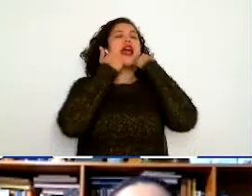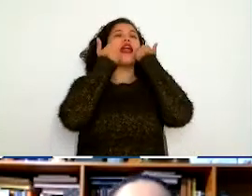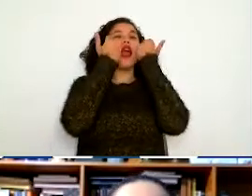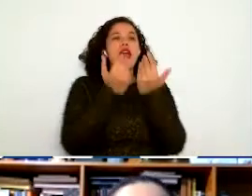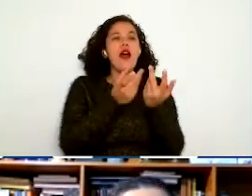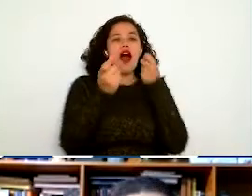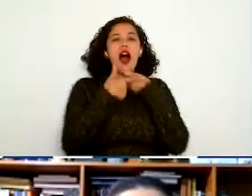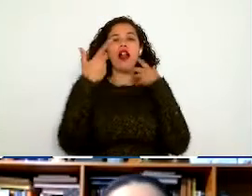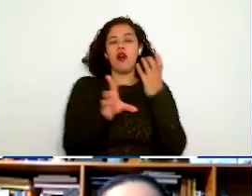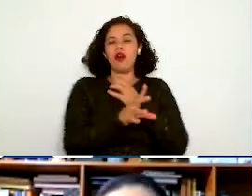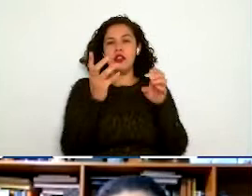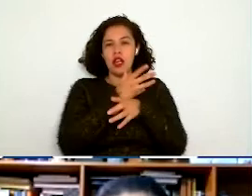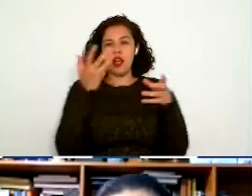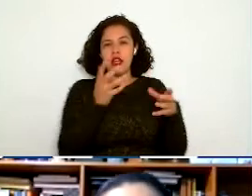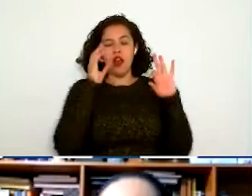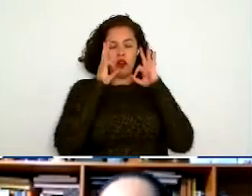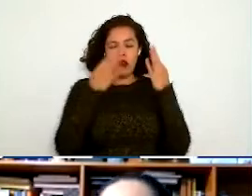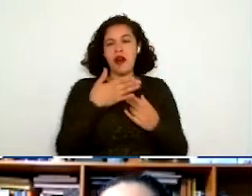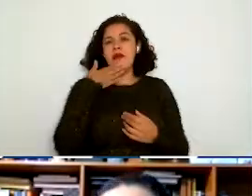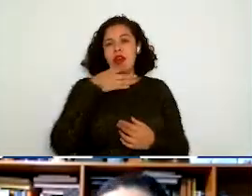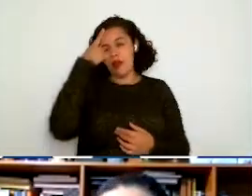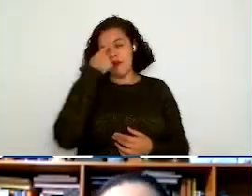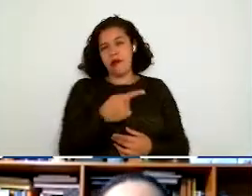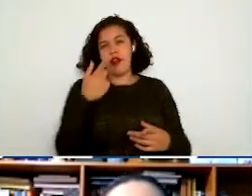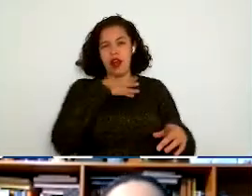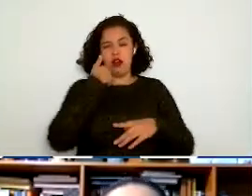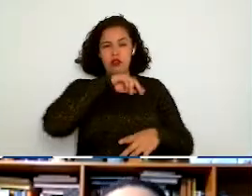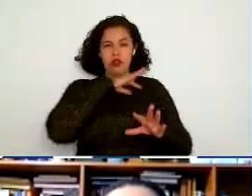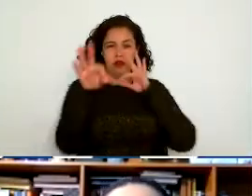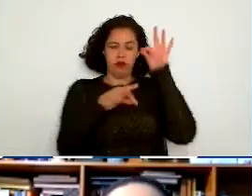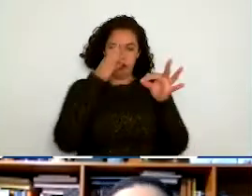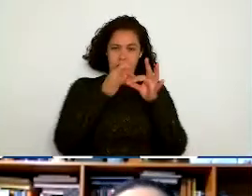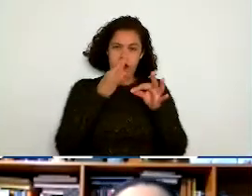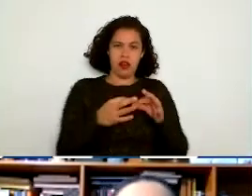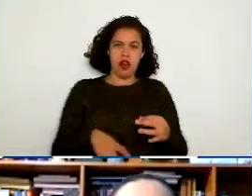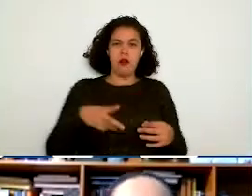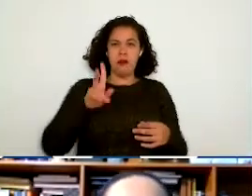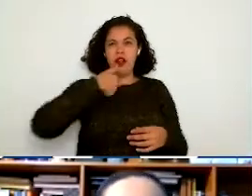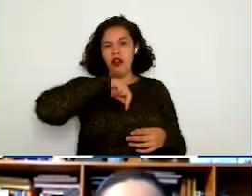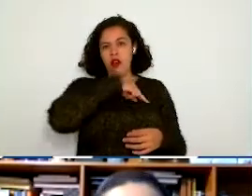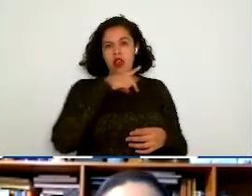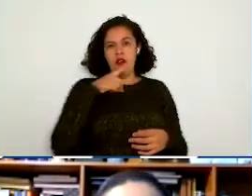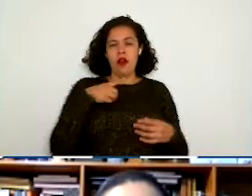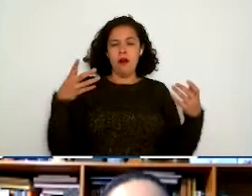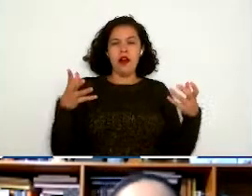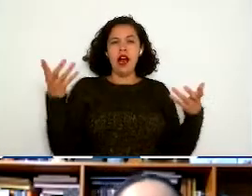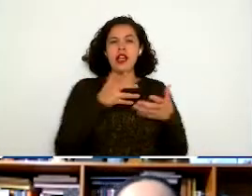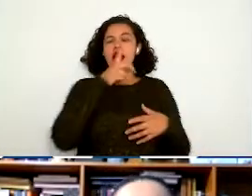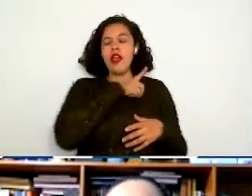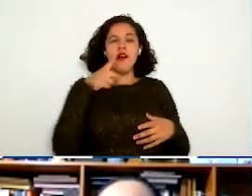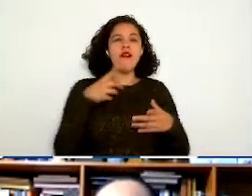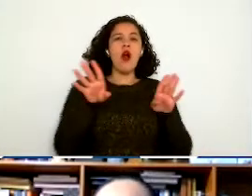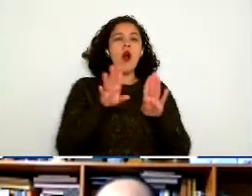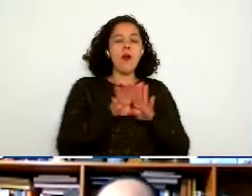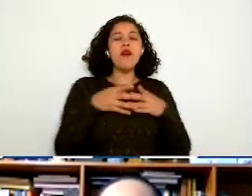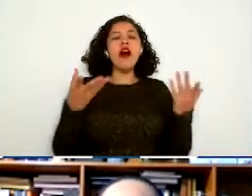hacer las cosas de la mejor manera, de llegar a esa excelencia, pero tenemos que ver cómo lo vamos a hacer y a veces